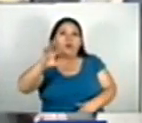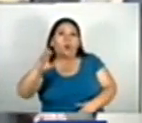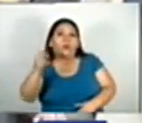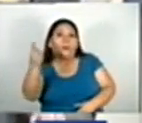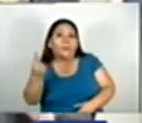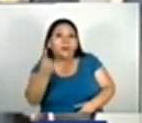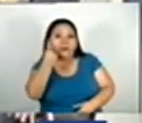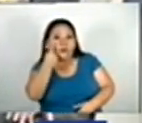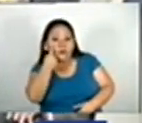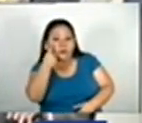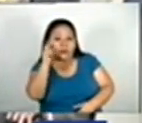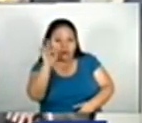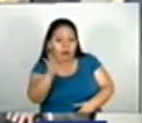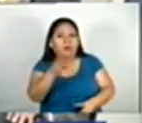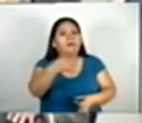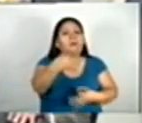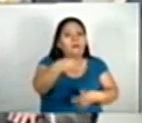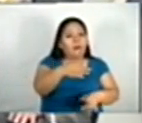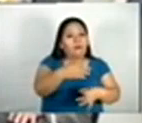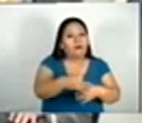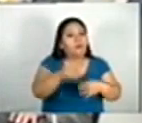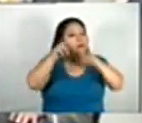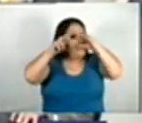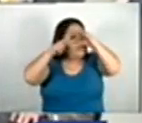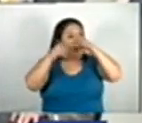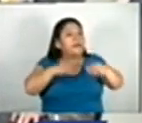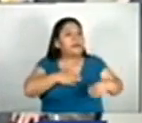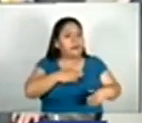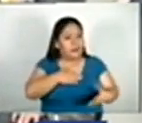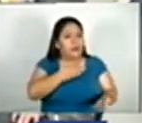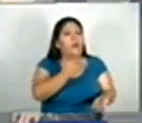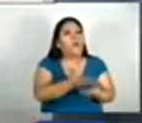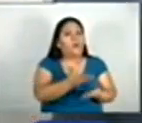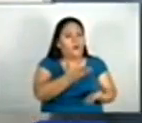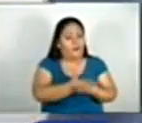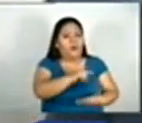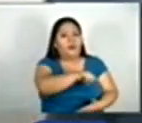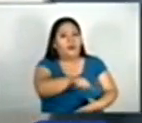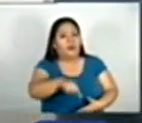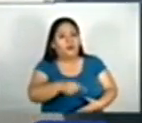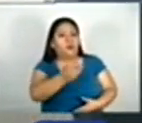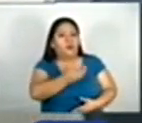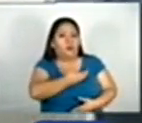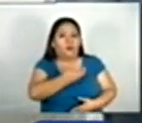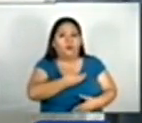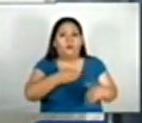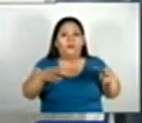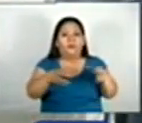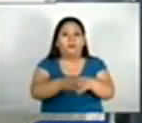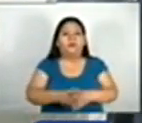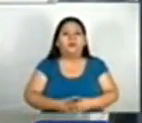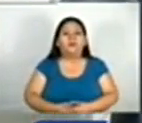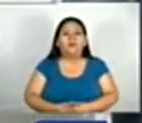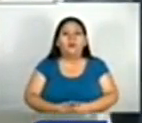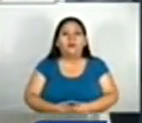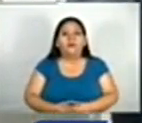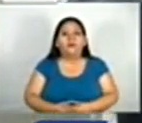pruebas tanto pericial como documental con las que aseguran sustentan los cargos contra los imputados.